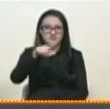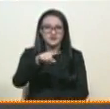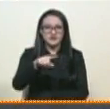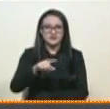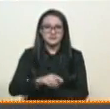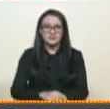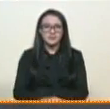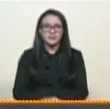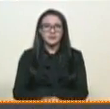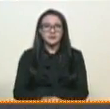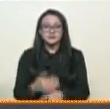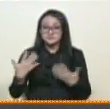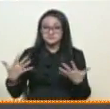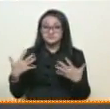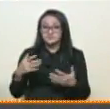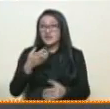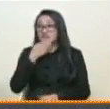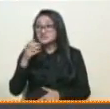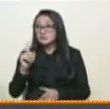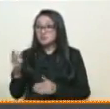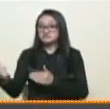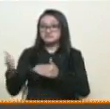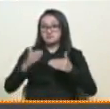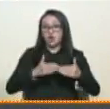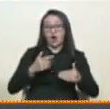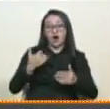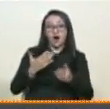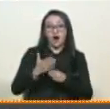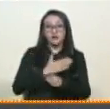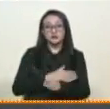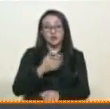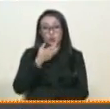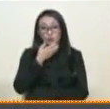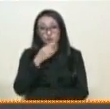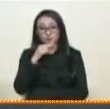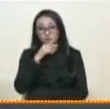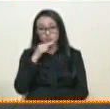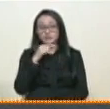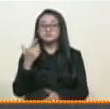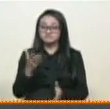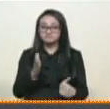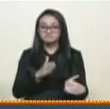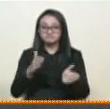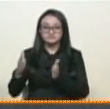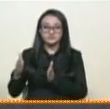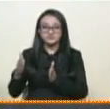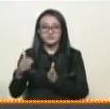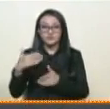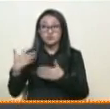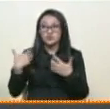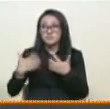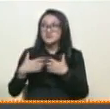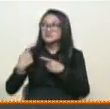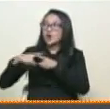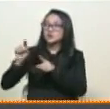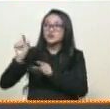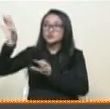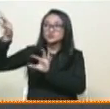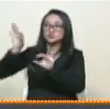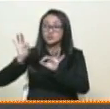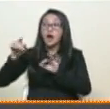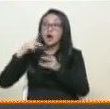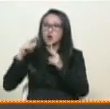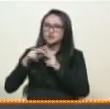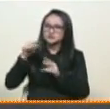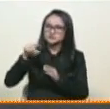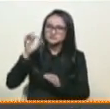sobrevenido de alguna manera porque estaba planteado para diciembre y se rodó para octubre, bueno, hemos tenido que ubicar una empresa y bueno, esta que es conocedora ya